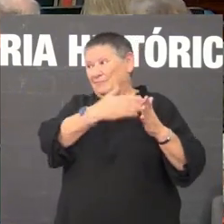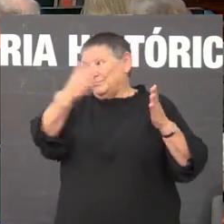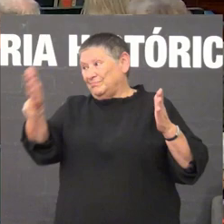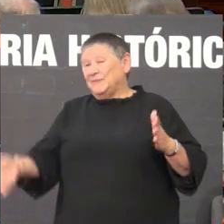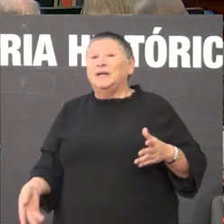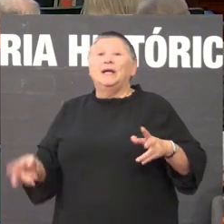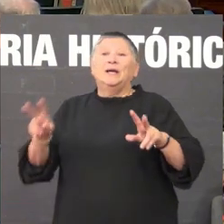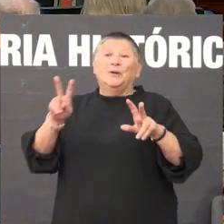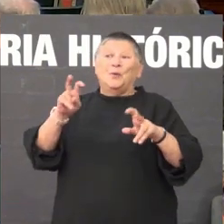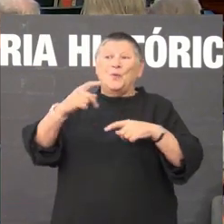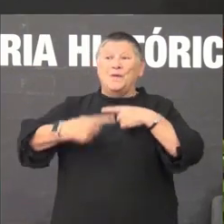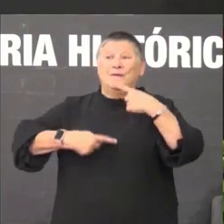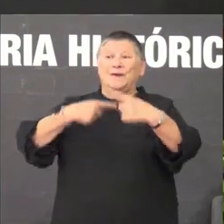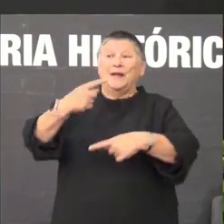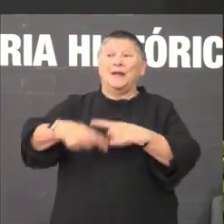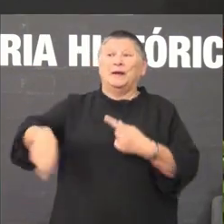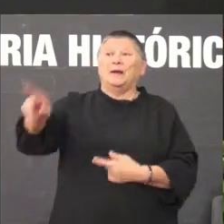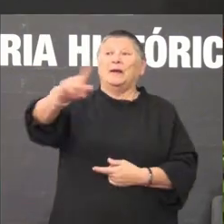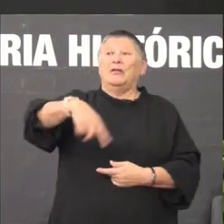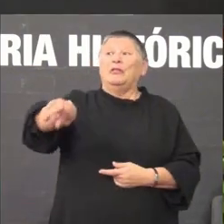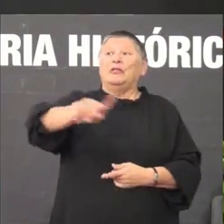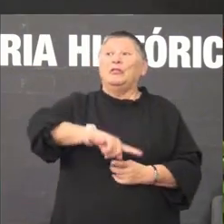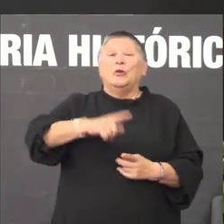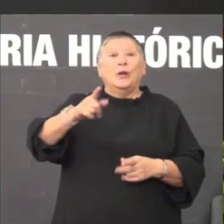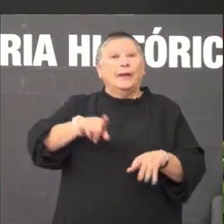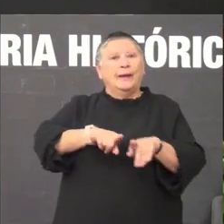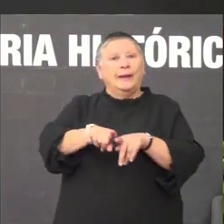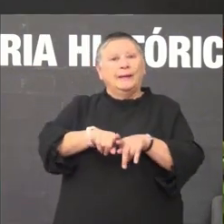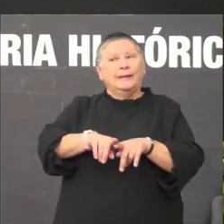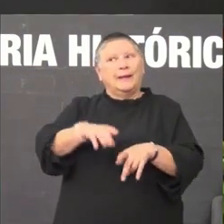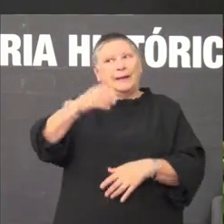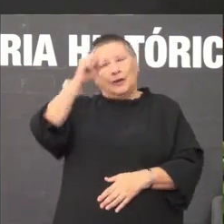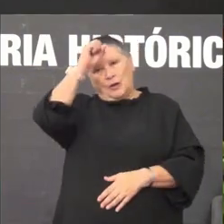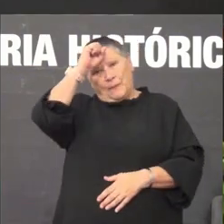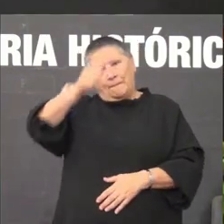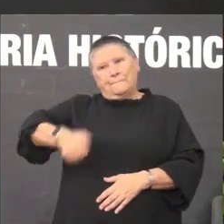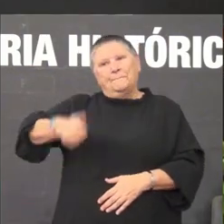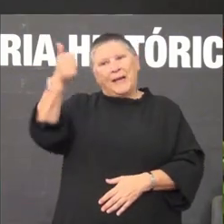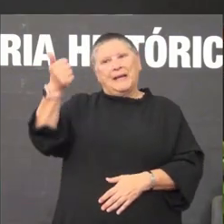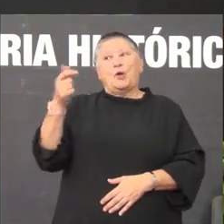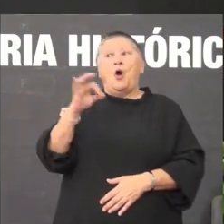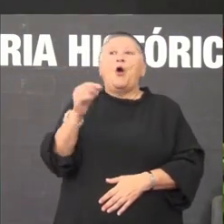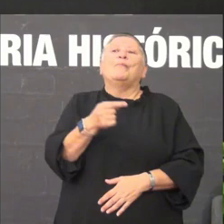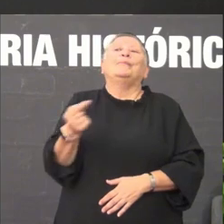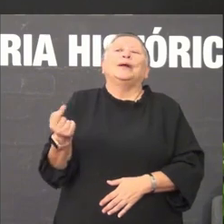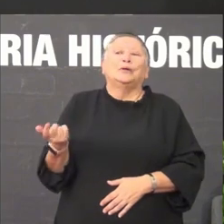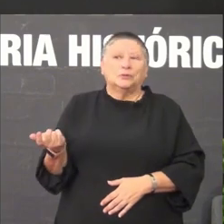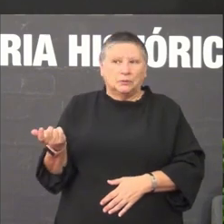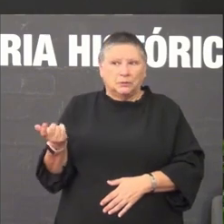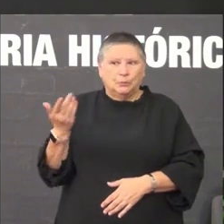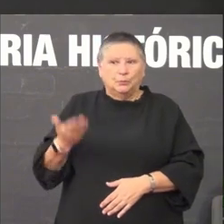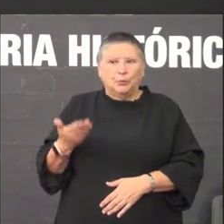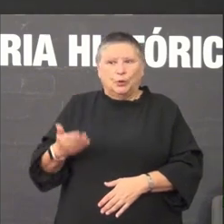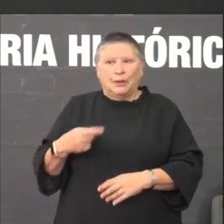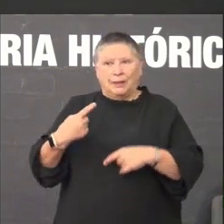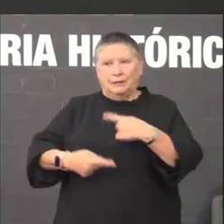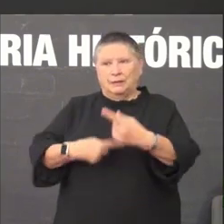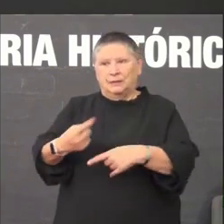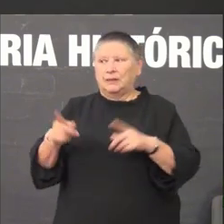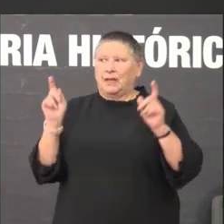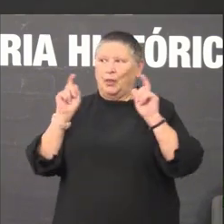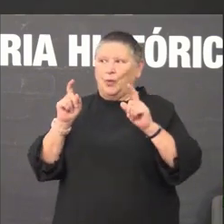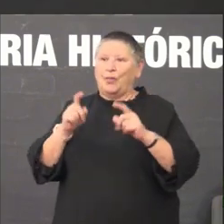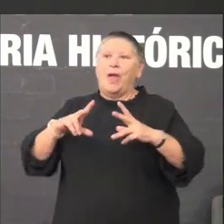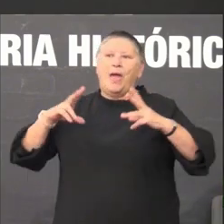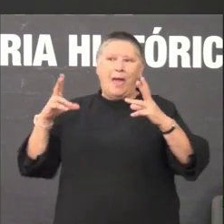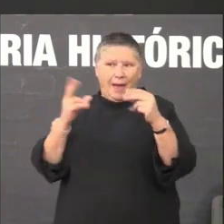xeracións serán, polo tanto, máis críticas ou menos que xeracións estamos ao final educando, non? Si non se fala destas